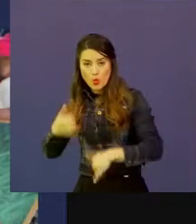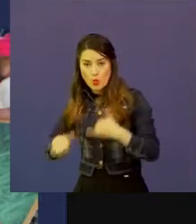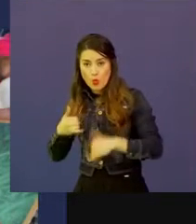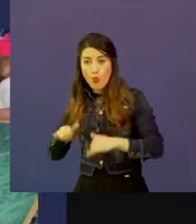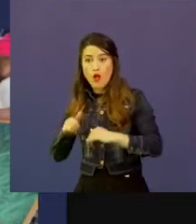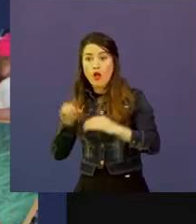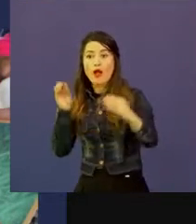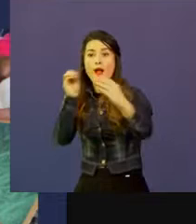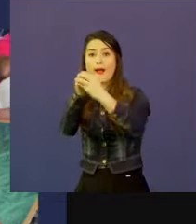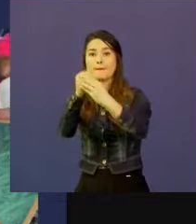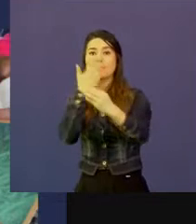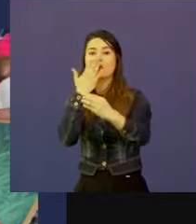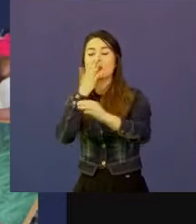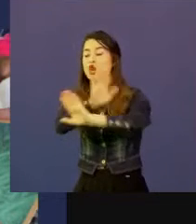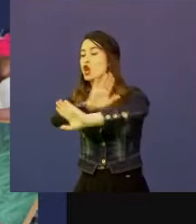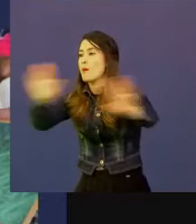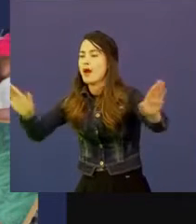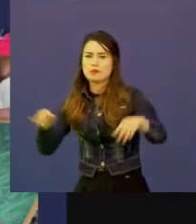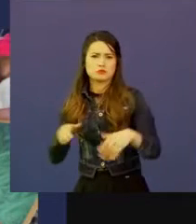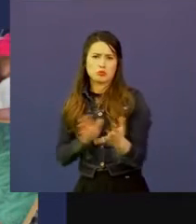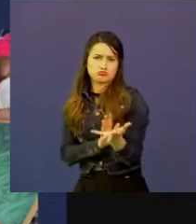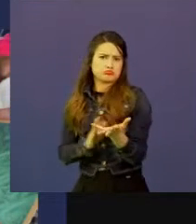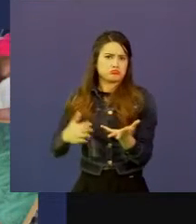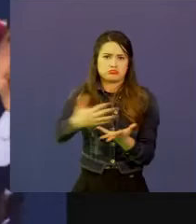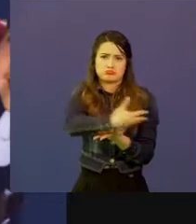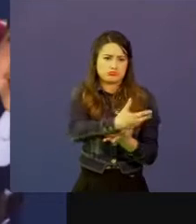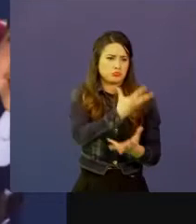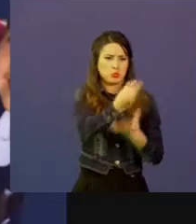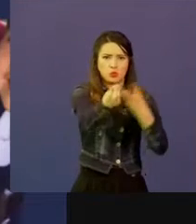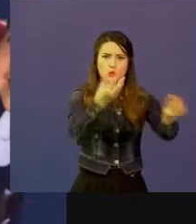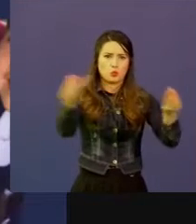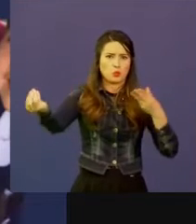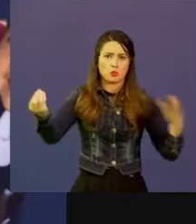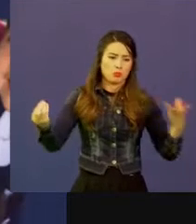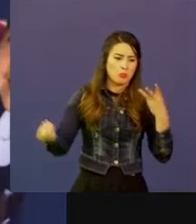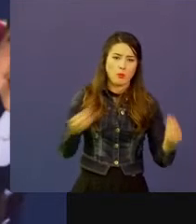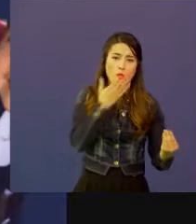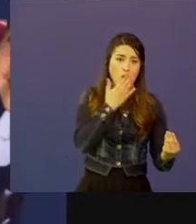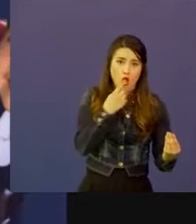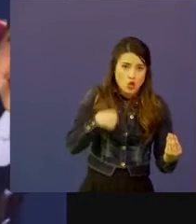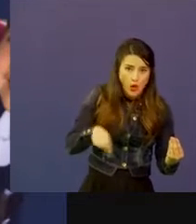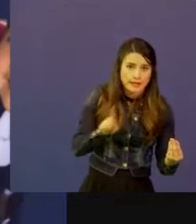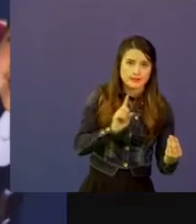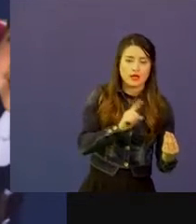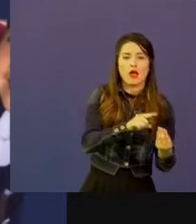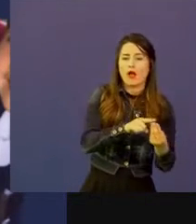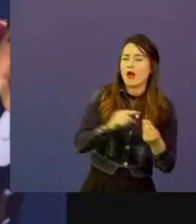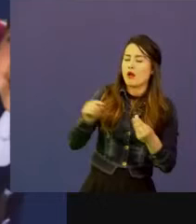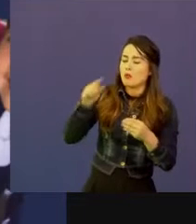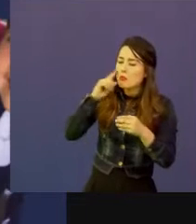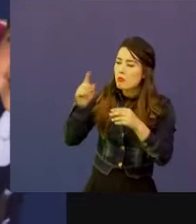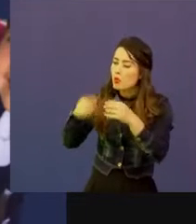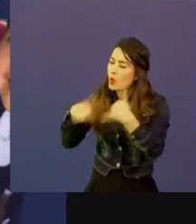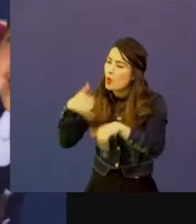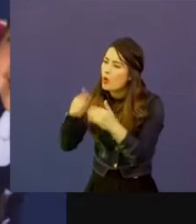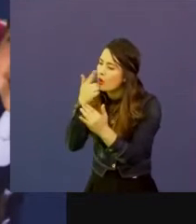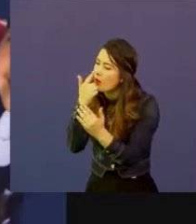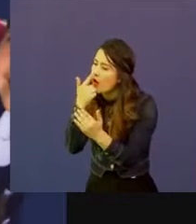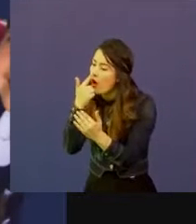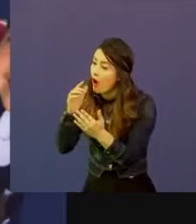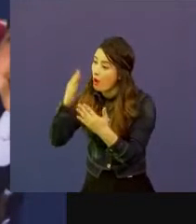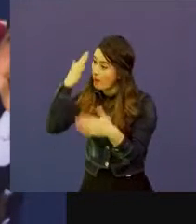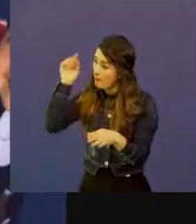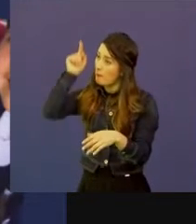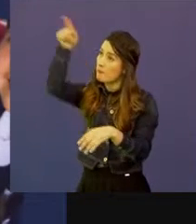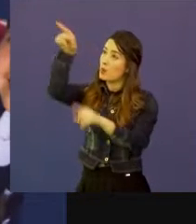ser utilizado por otros para conocer acerca de las culturas de nuestro país. Otros juegos que también se desarrollaron, otro juego se